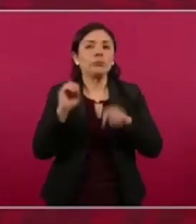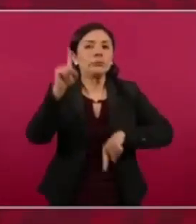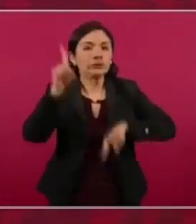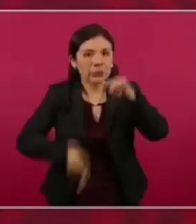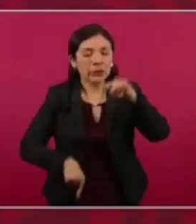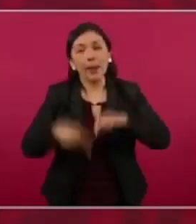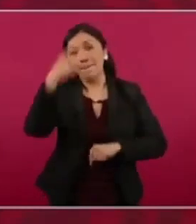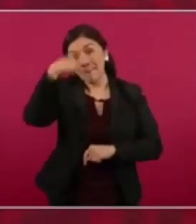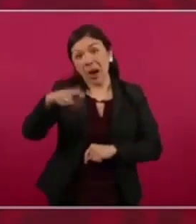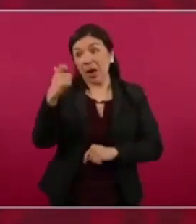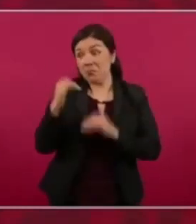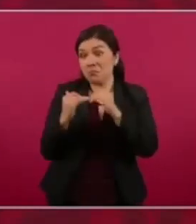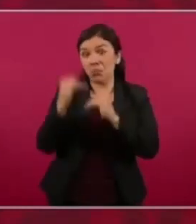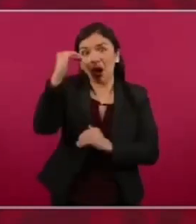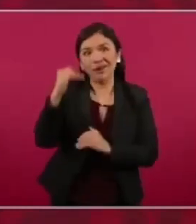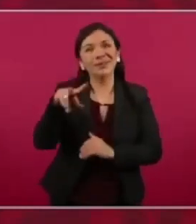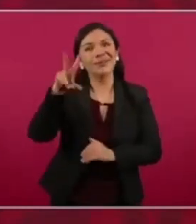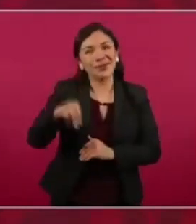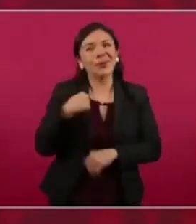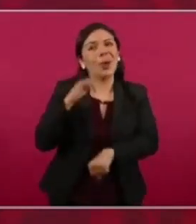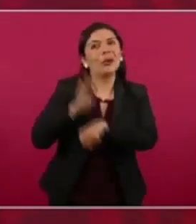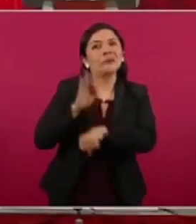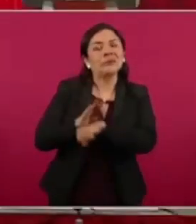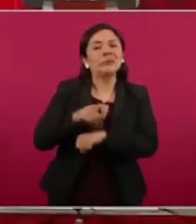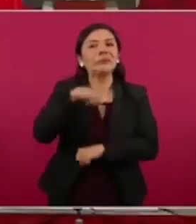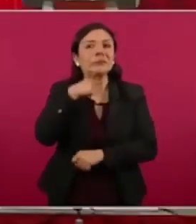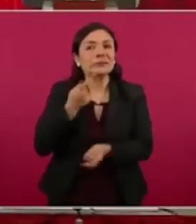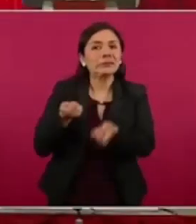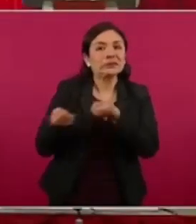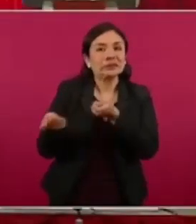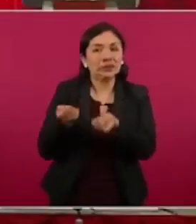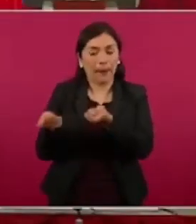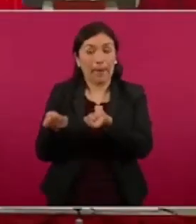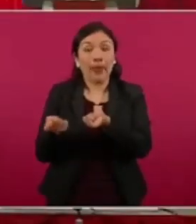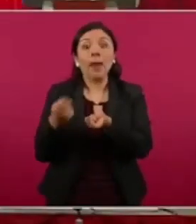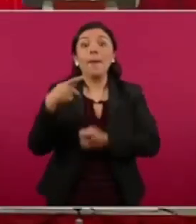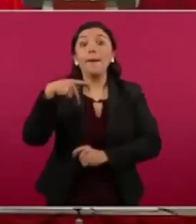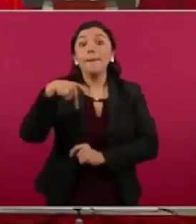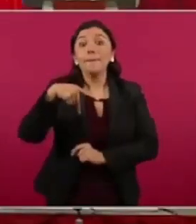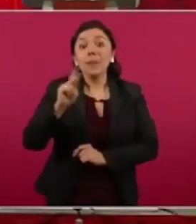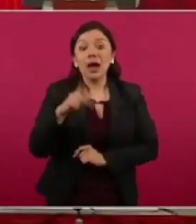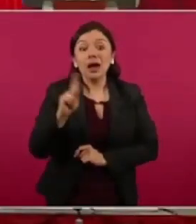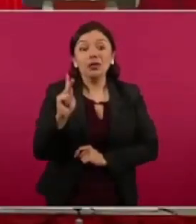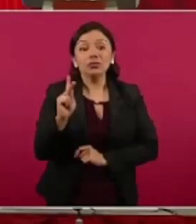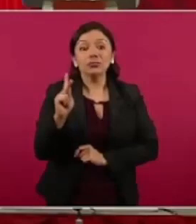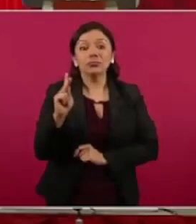para que no aumente el precio de la gasolina. Pero esto